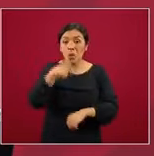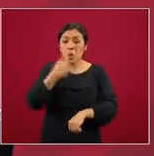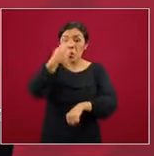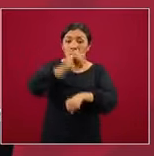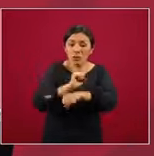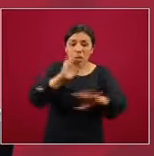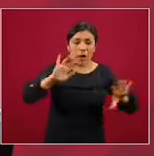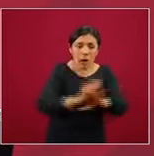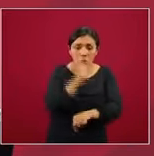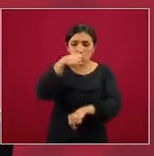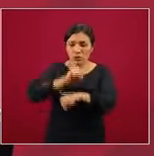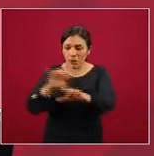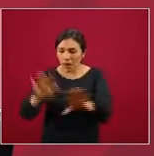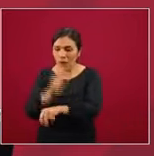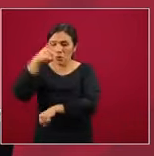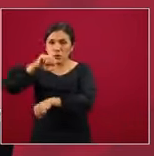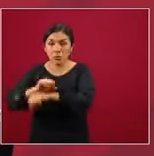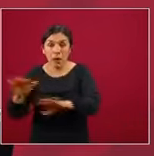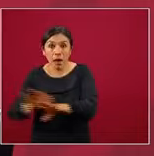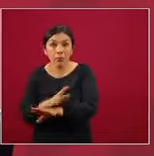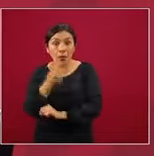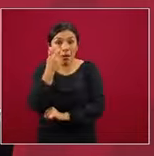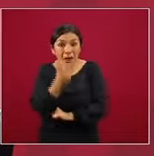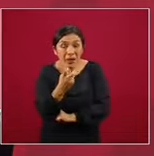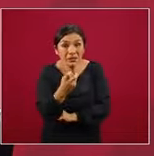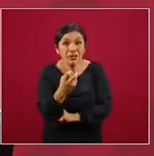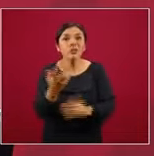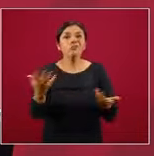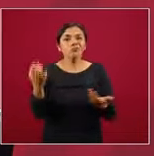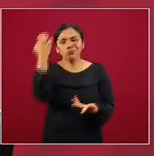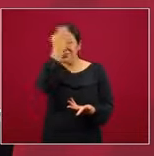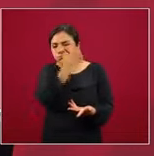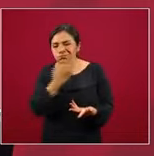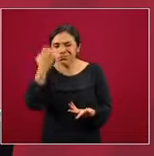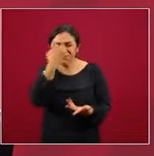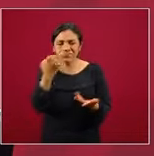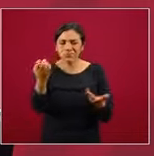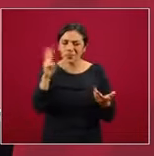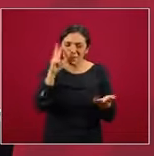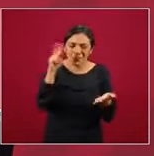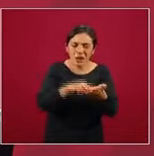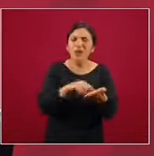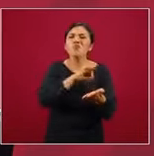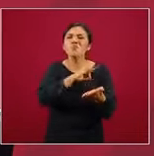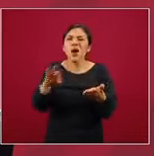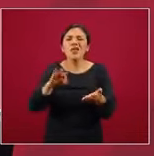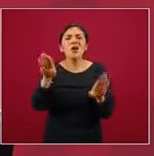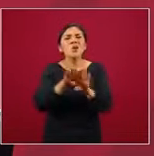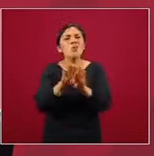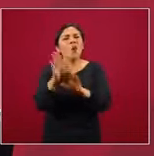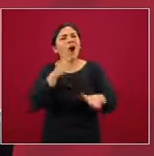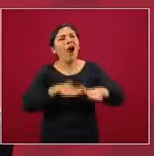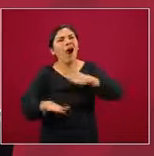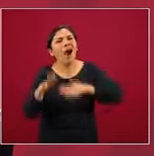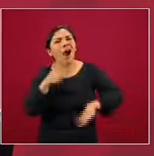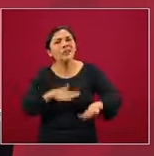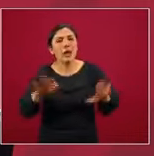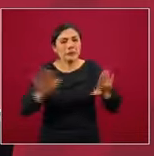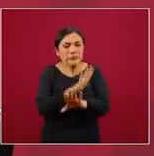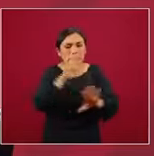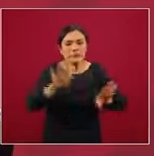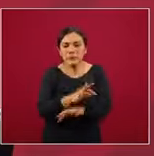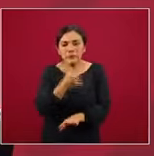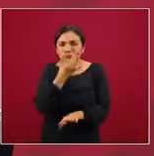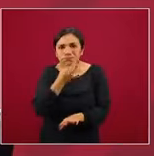semana, de acuerdo a la información que se produce y su análisis, podría ser muy desgastante el tratar de